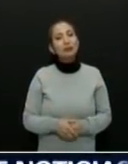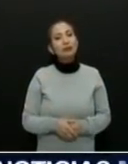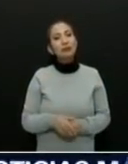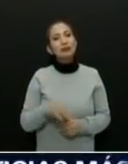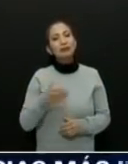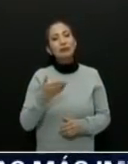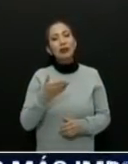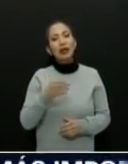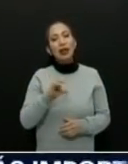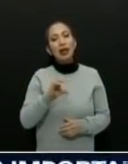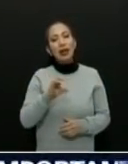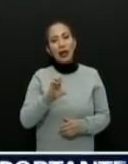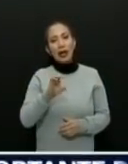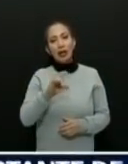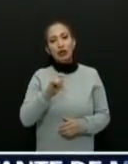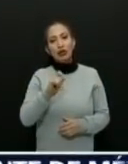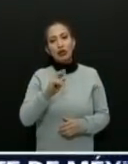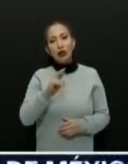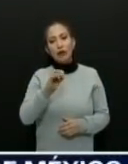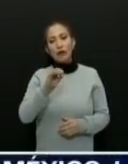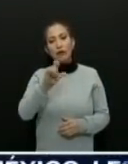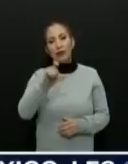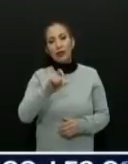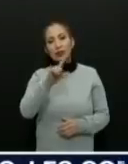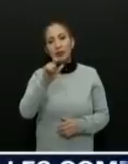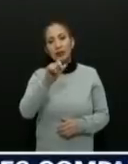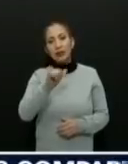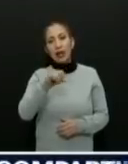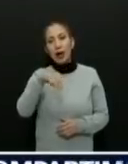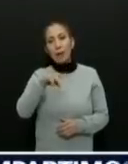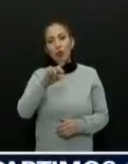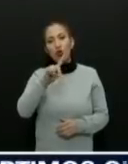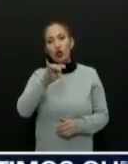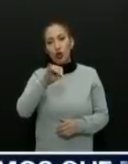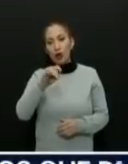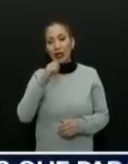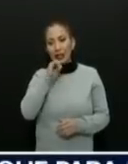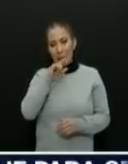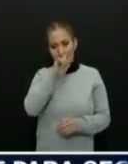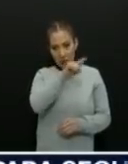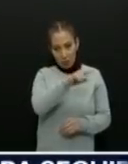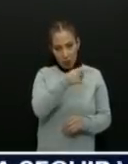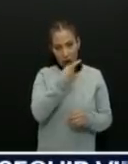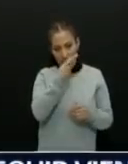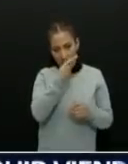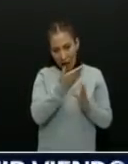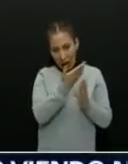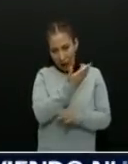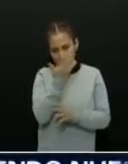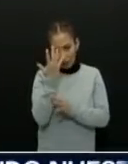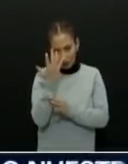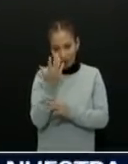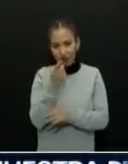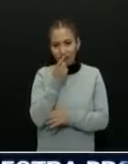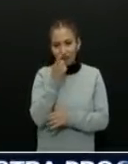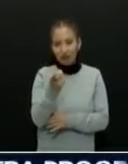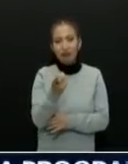Héctor Fritz Zamudio, que se complementa con lo que aquí mencionó